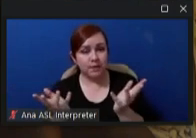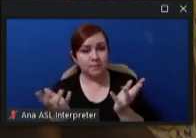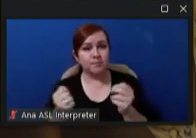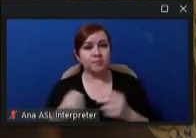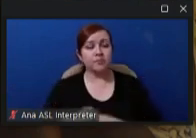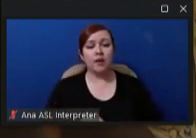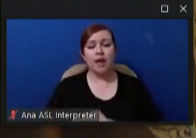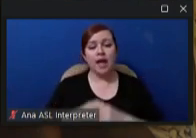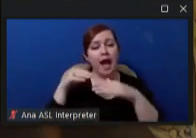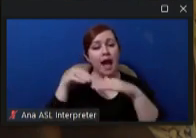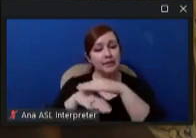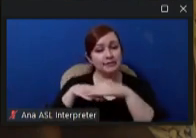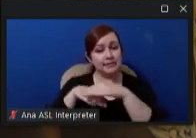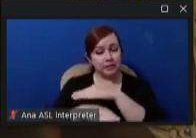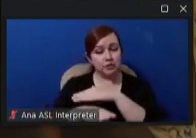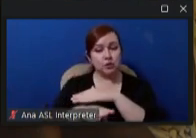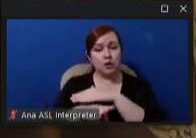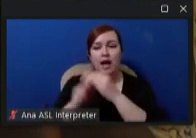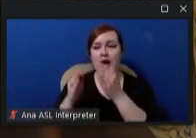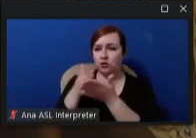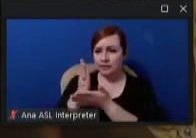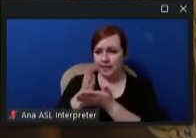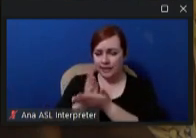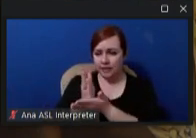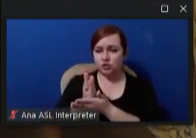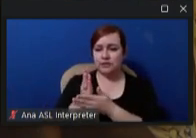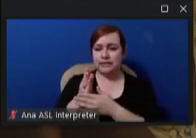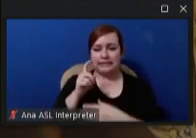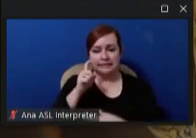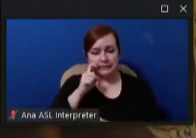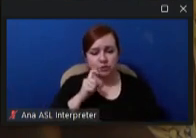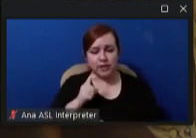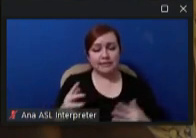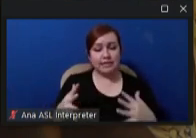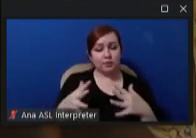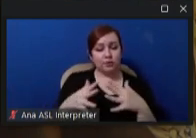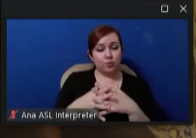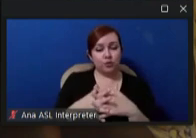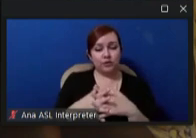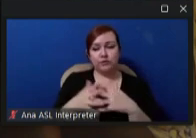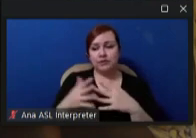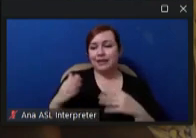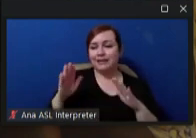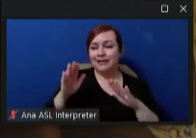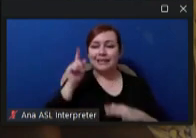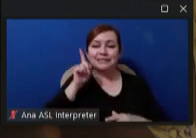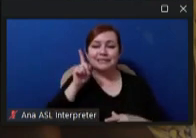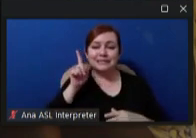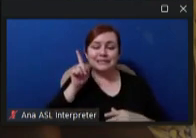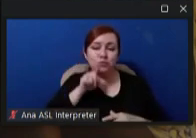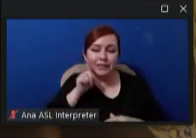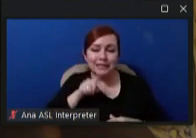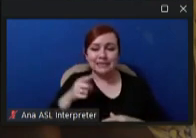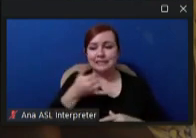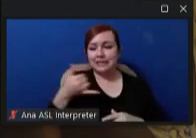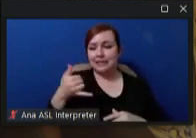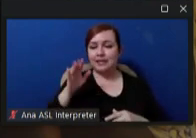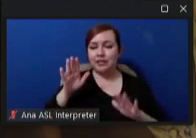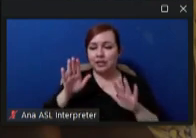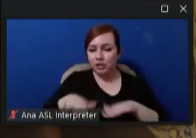el acceso a los derechos sexuales y reproductivos de las niñas y mujeres con discapacidad,